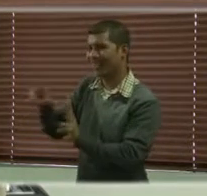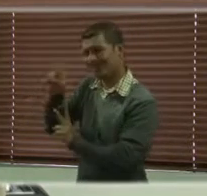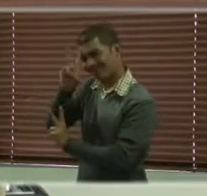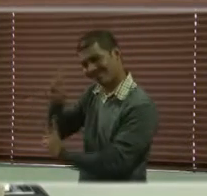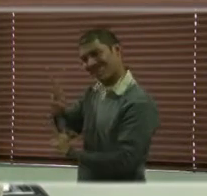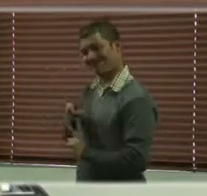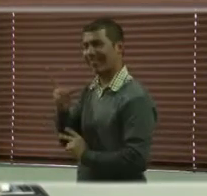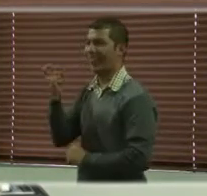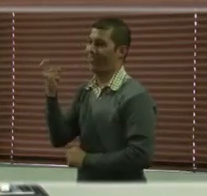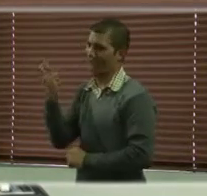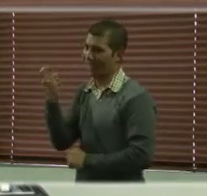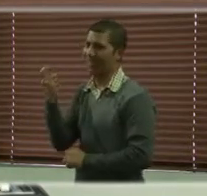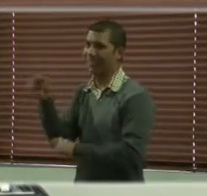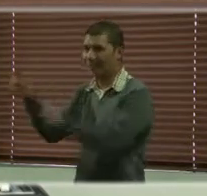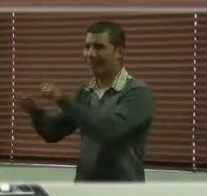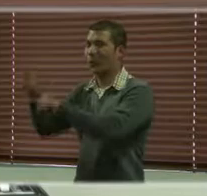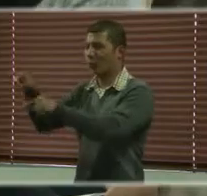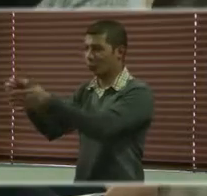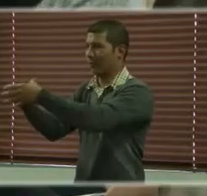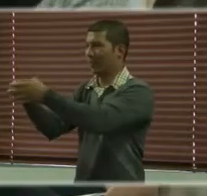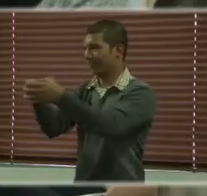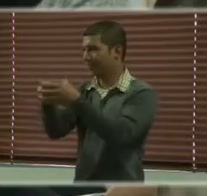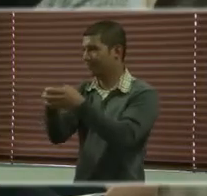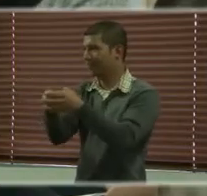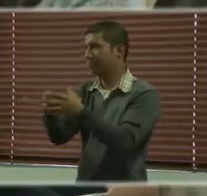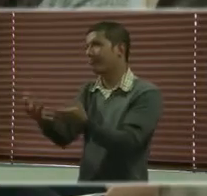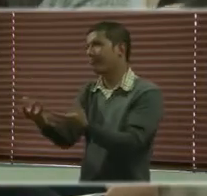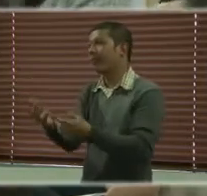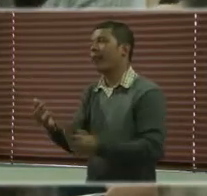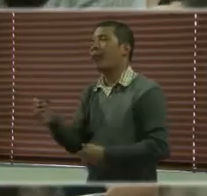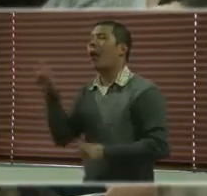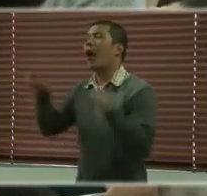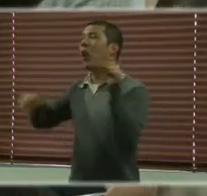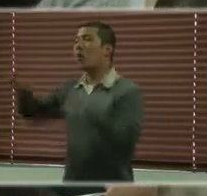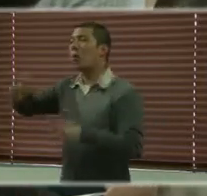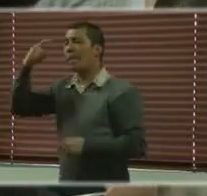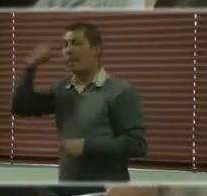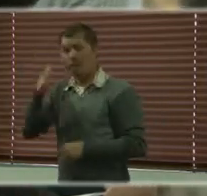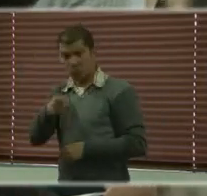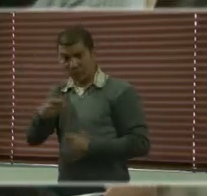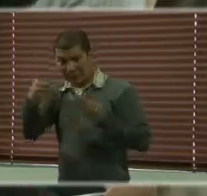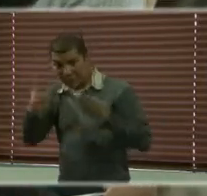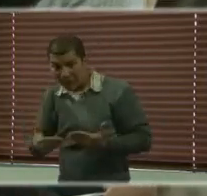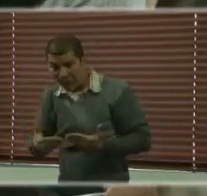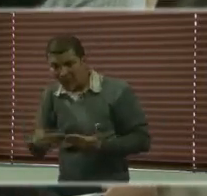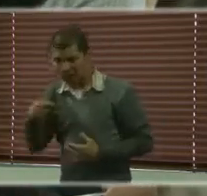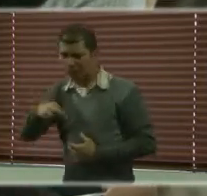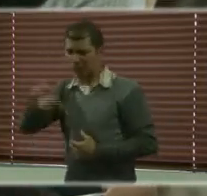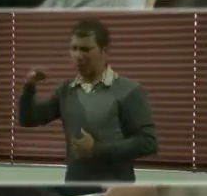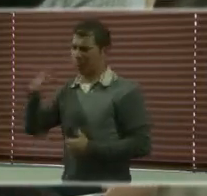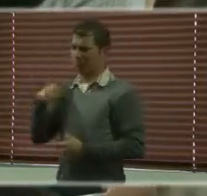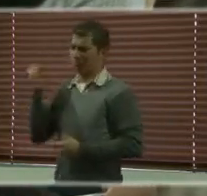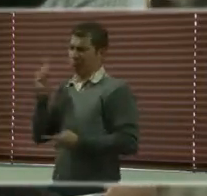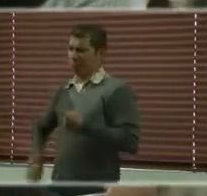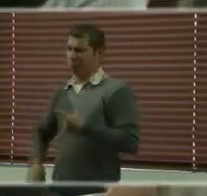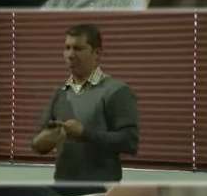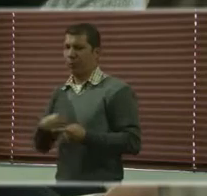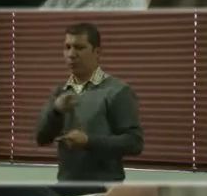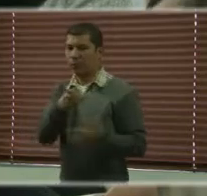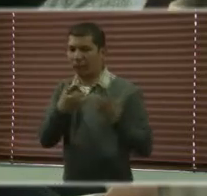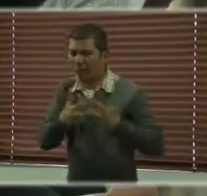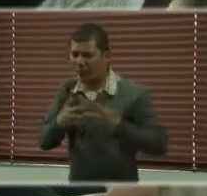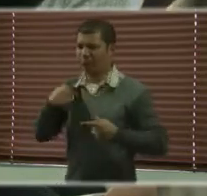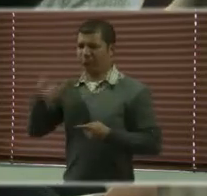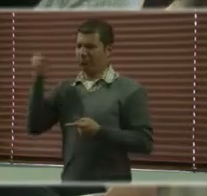no podemos desarrollar cierto ciertas profesiones o desempeñar ciertas tareas verdad Pero creo que eso es un reflejo todavía